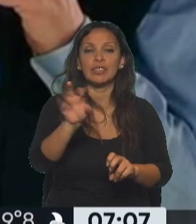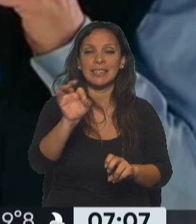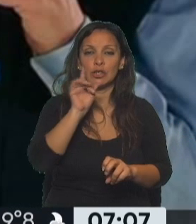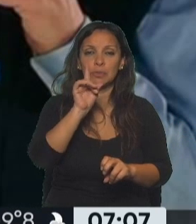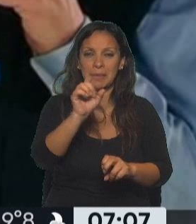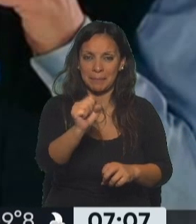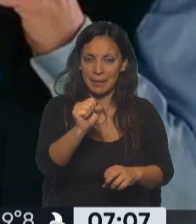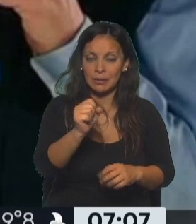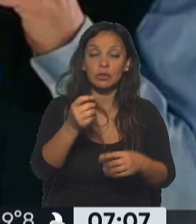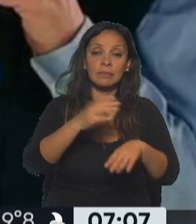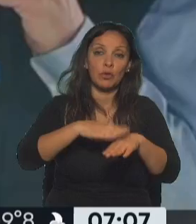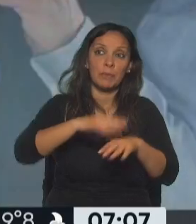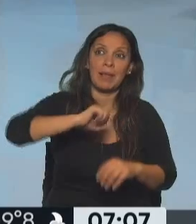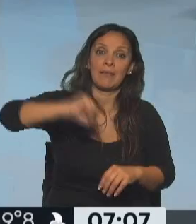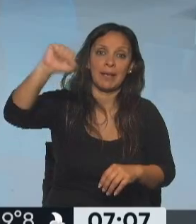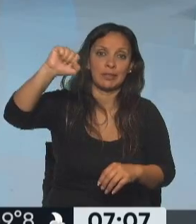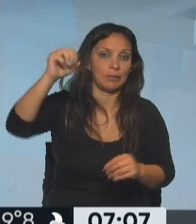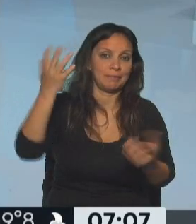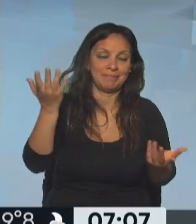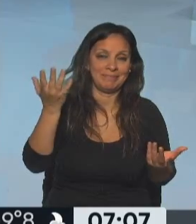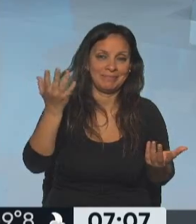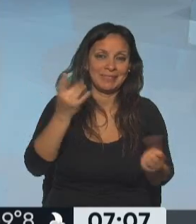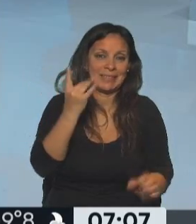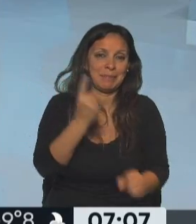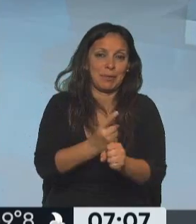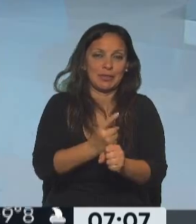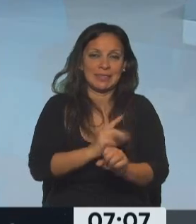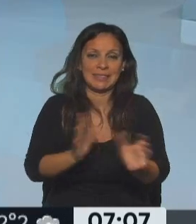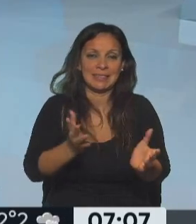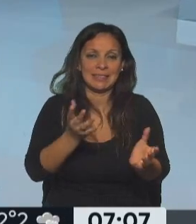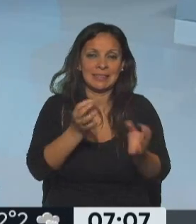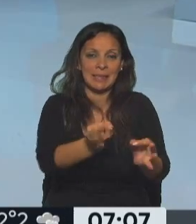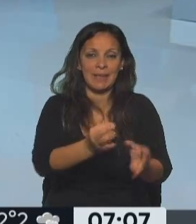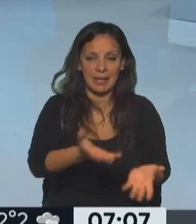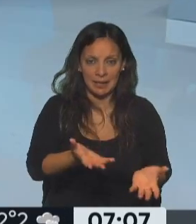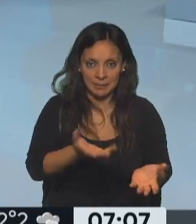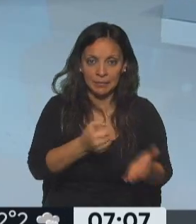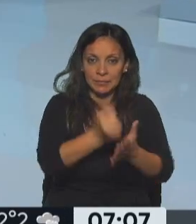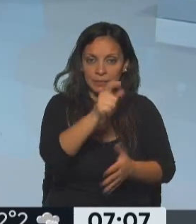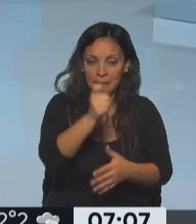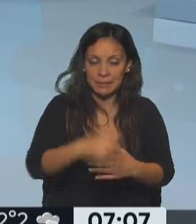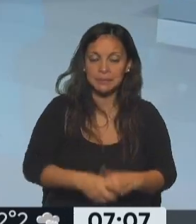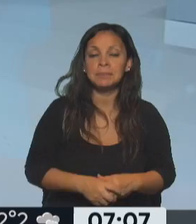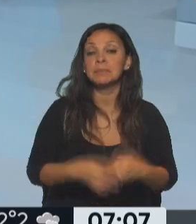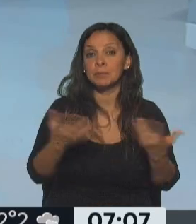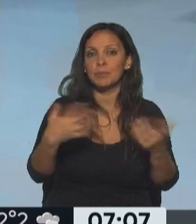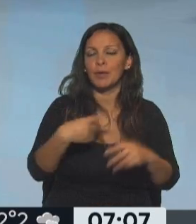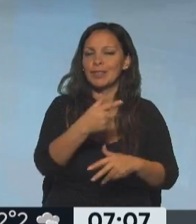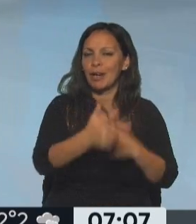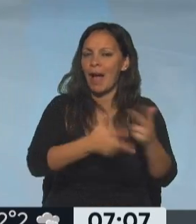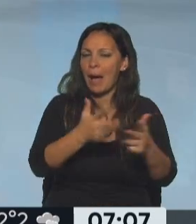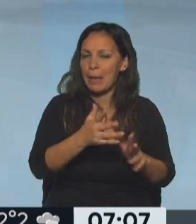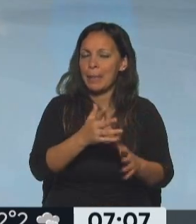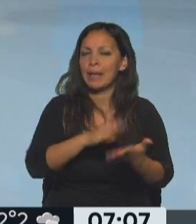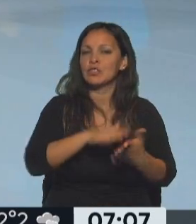queda totalmente descartada la posibilidad de poder llegar a fin de mes con ese número, ¿no es cierto? Entonces, bueno, está hablando en términos